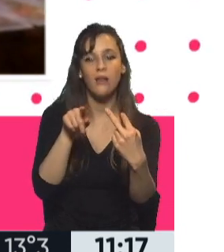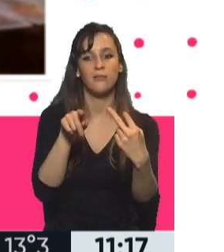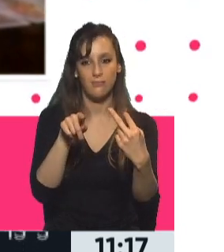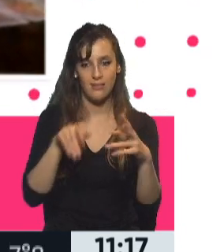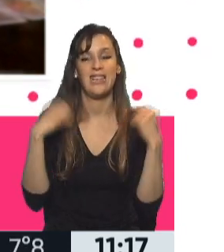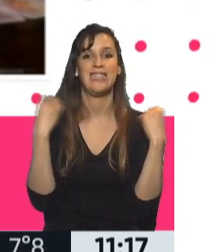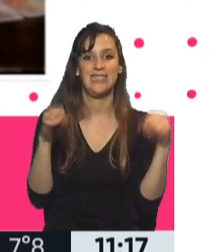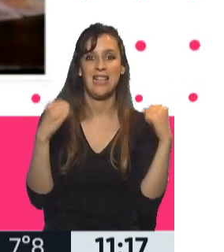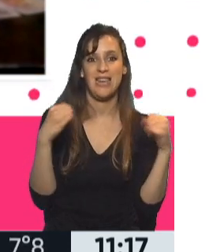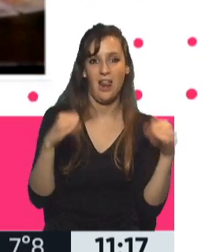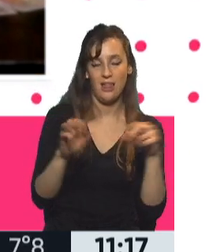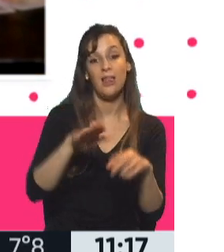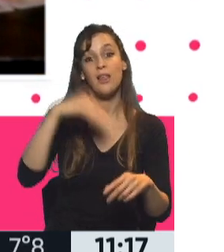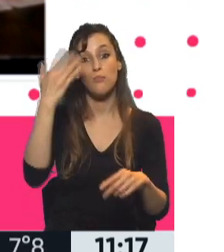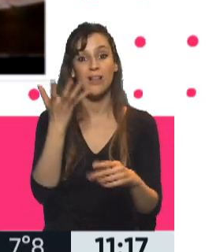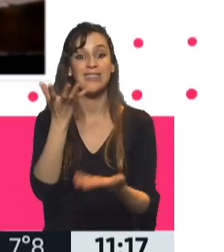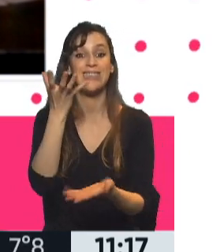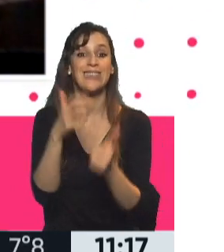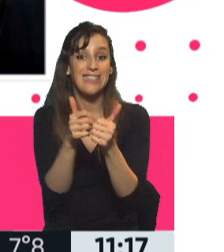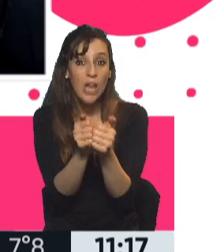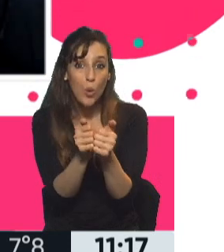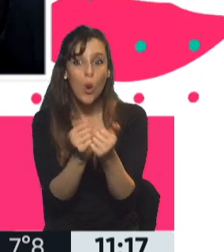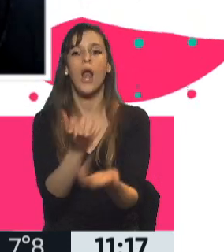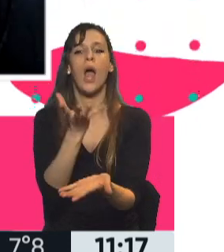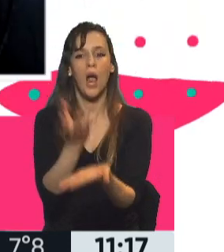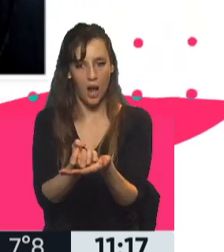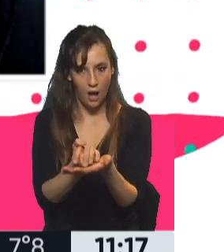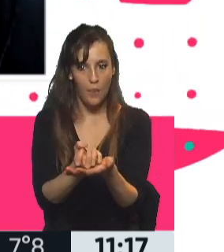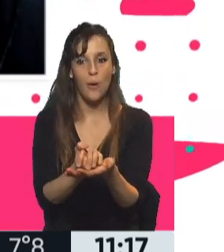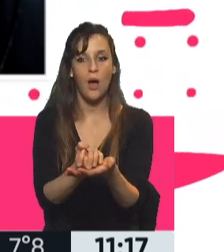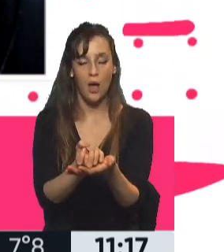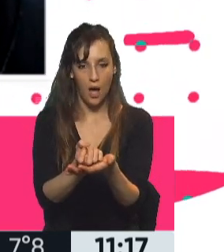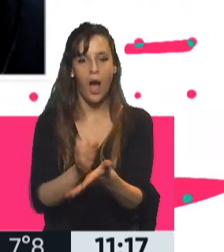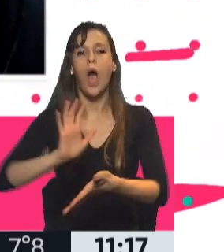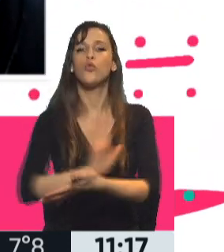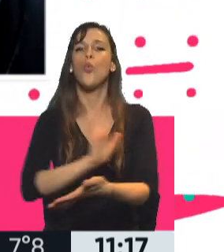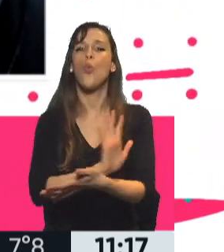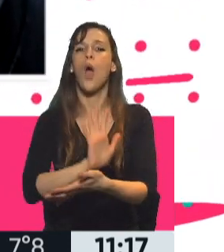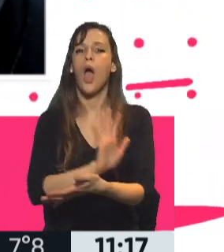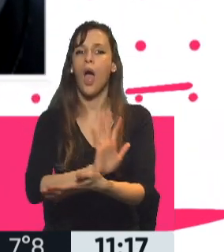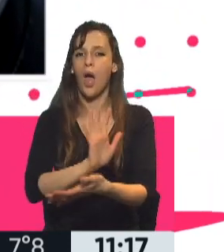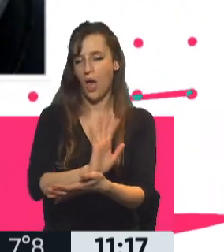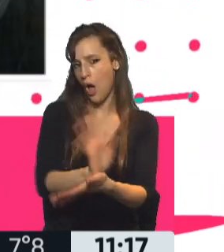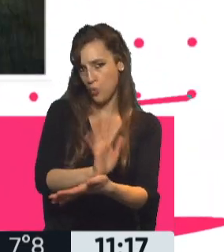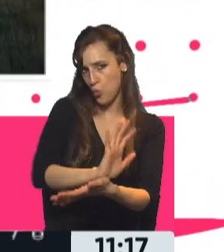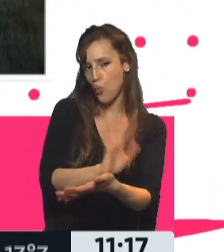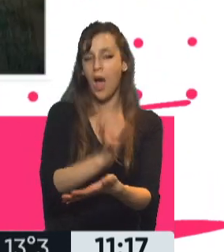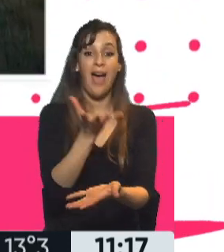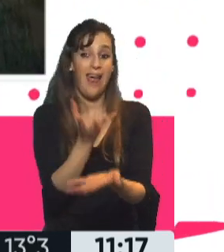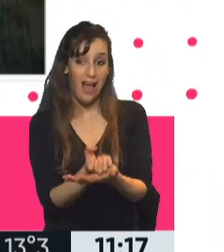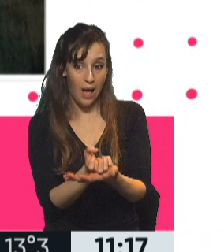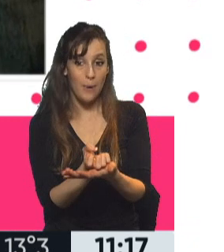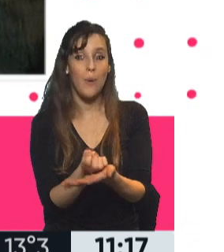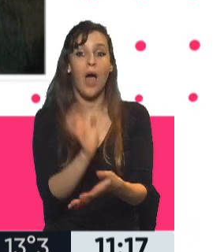nuestros celulares grabar nuestra parte, muteada la computadora, y ustedes mandan